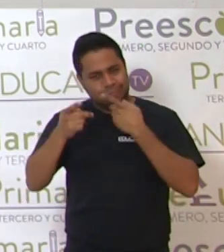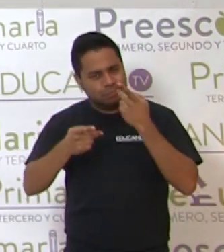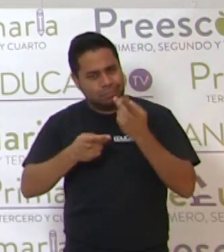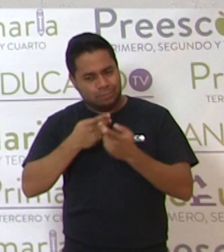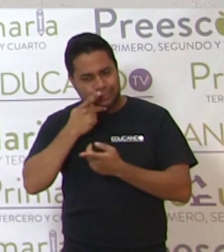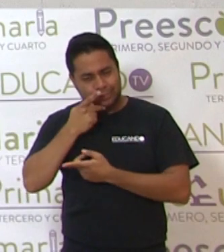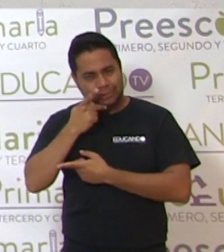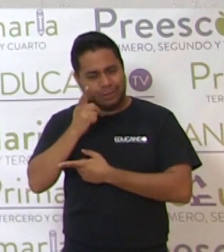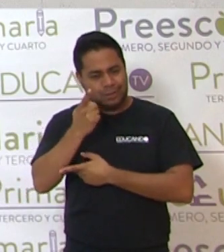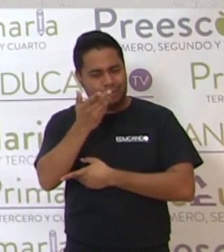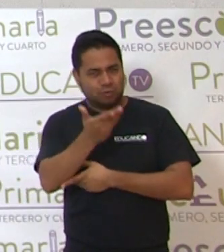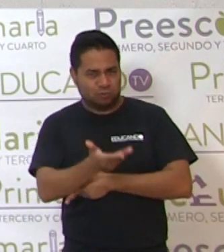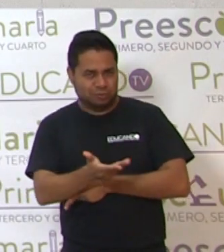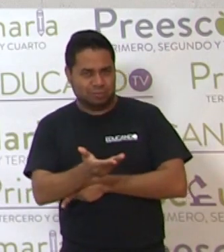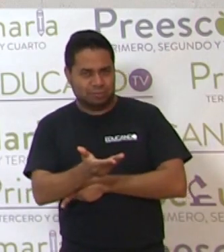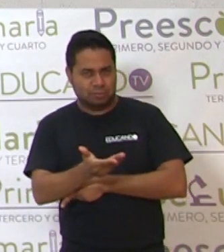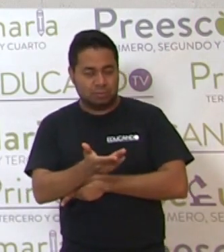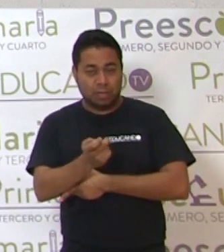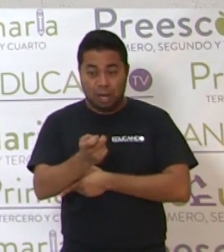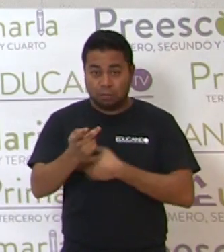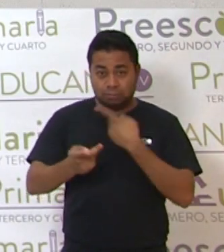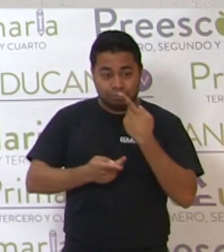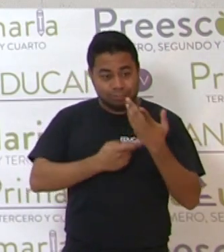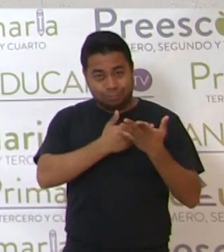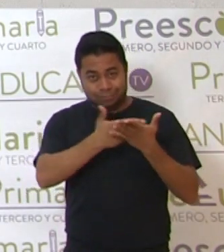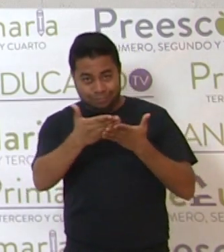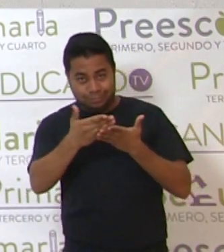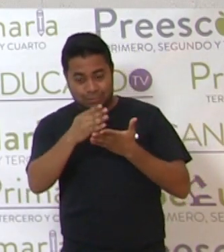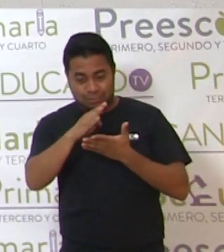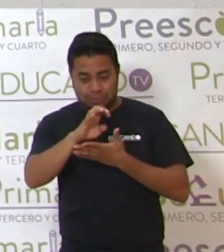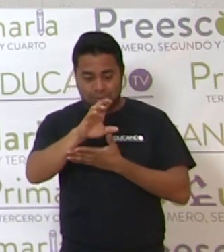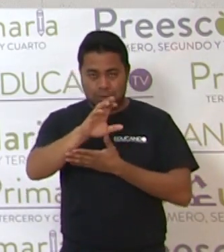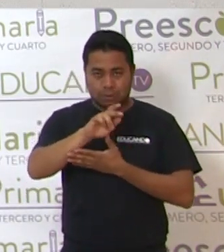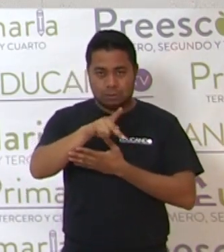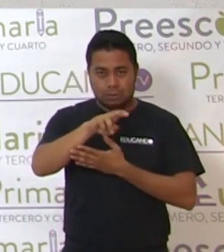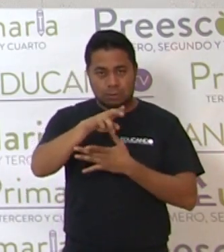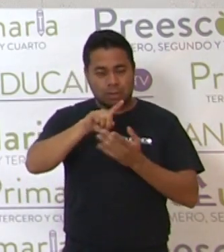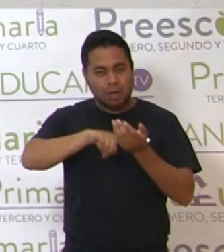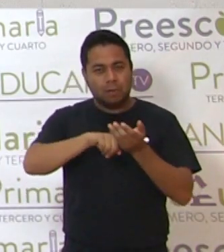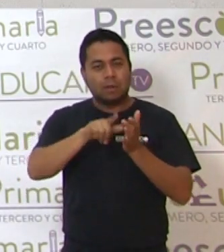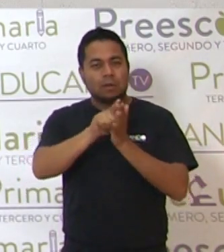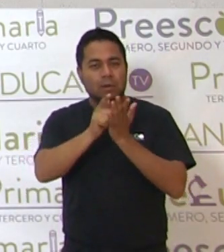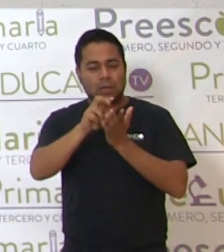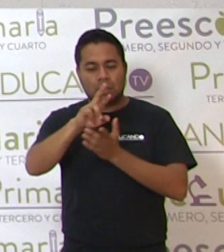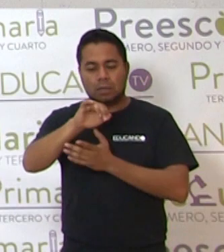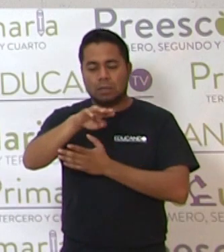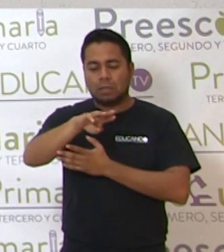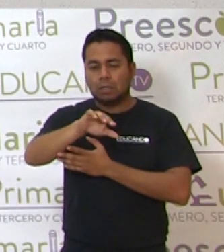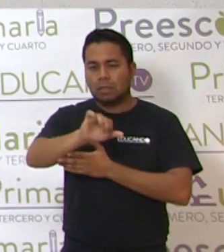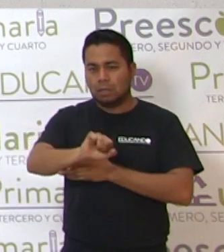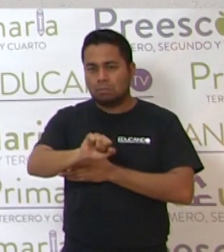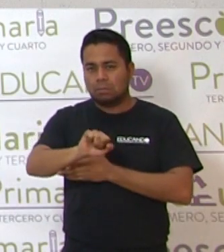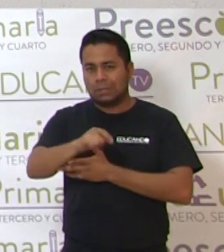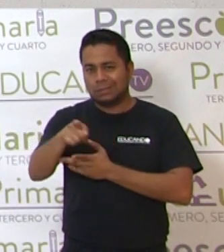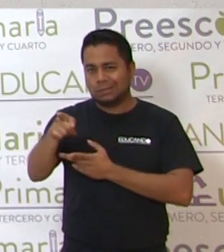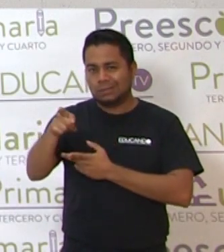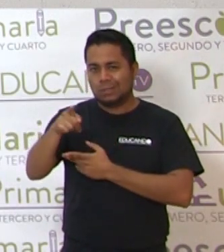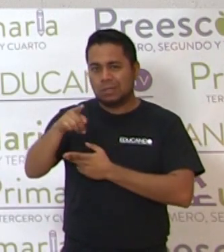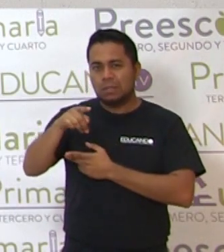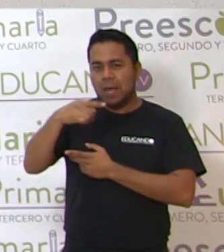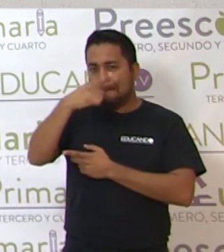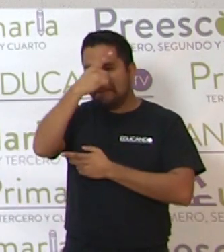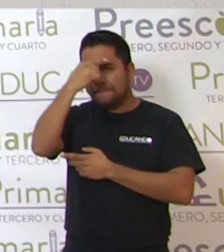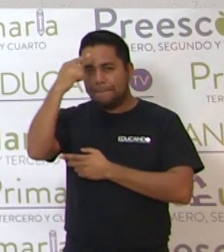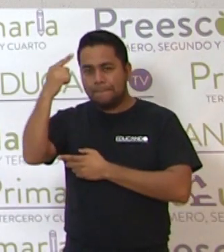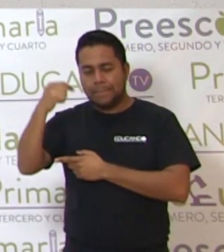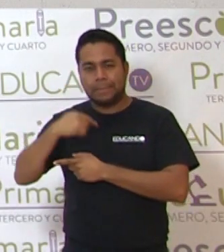tú. Esta poesía es de Bécquer, viene en el libro de rimas, es madrileño, y se lo